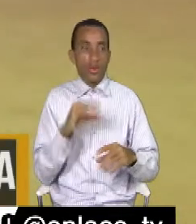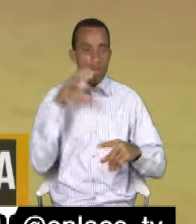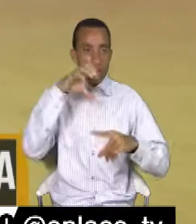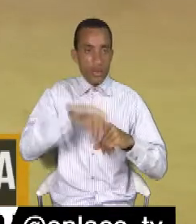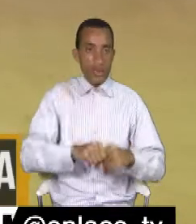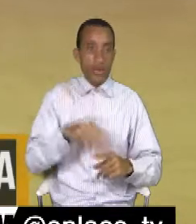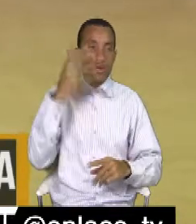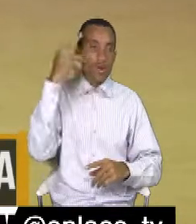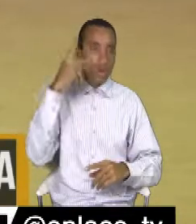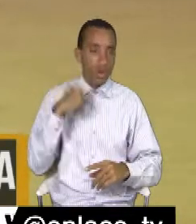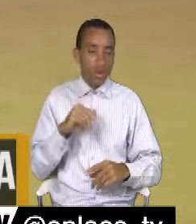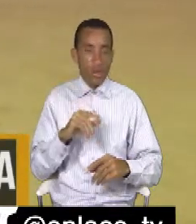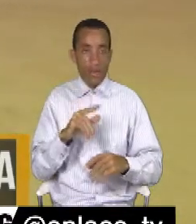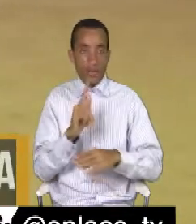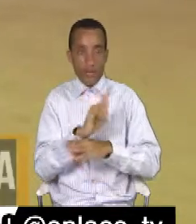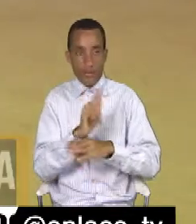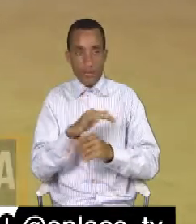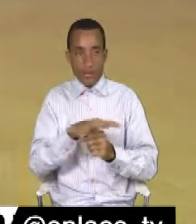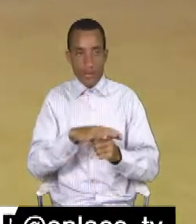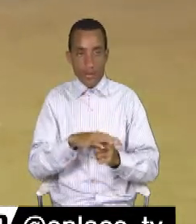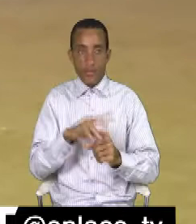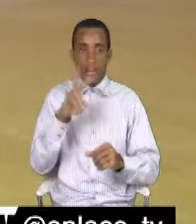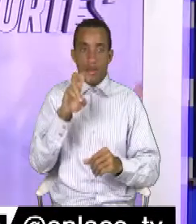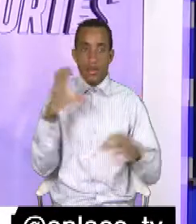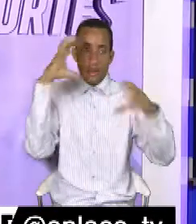del barrio La Floresta a partir de las 7 de la noche.